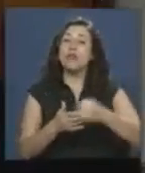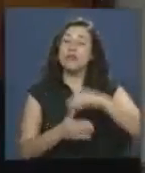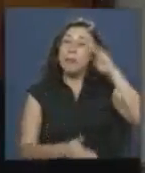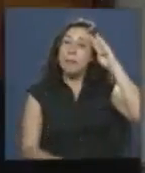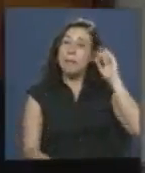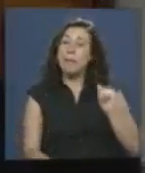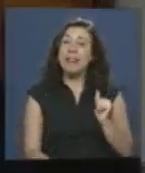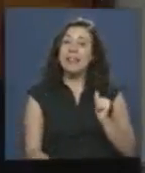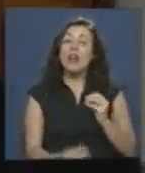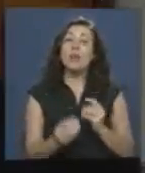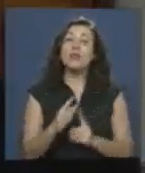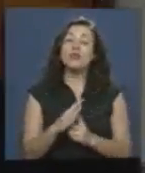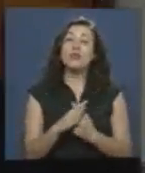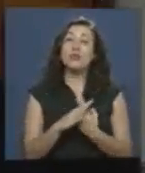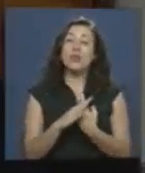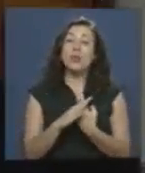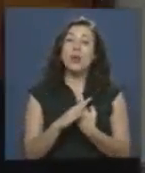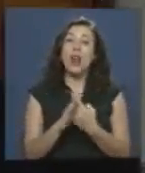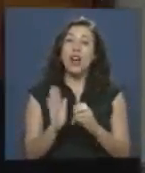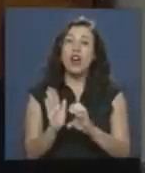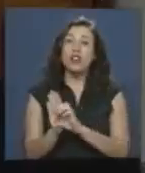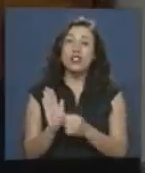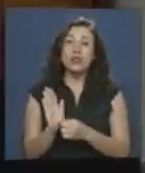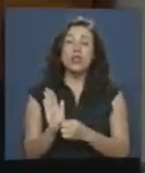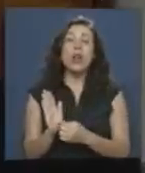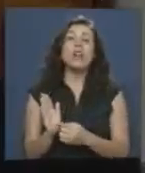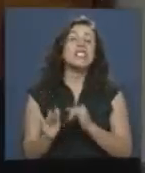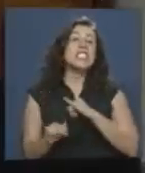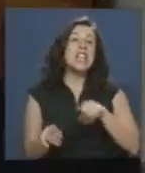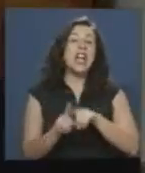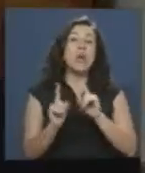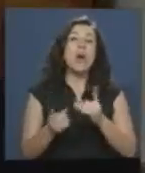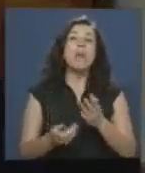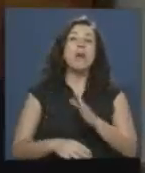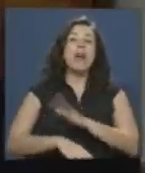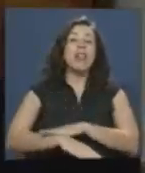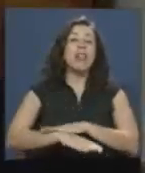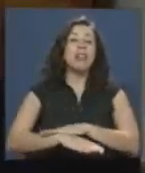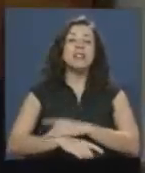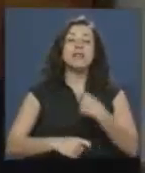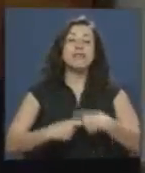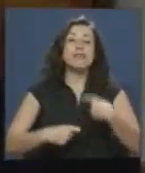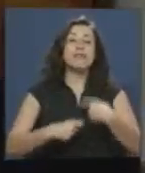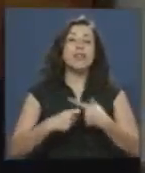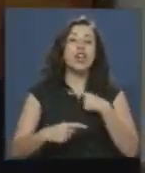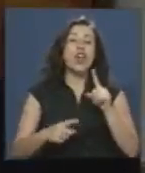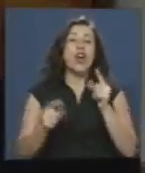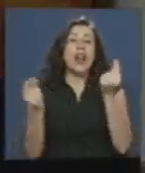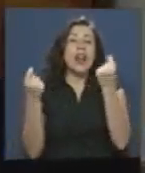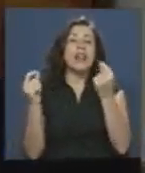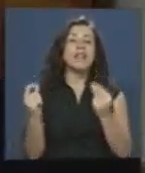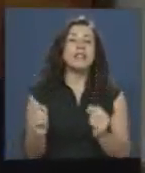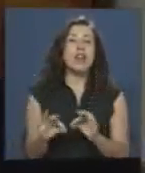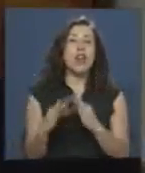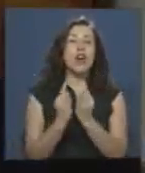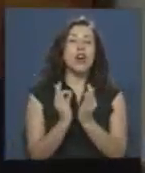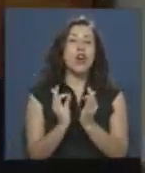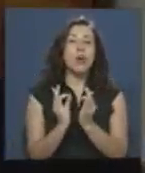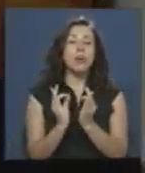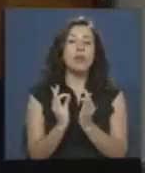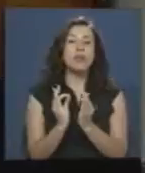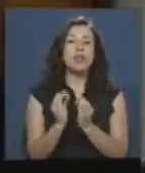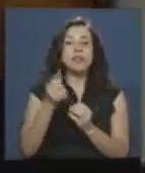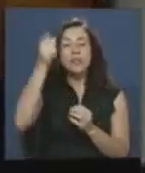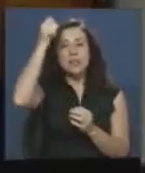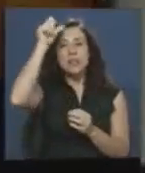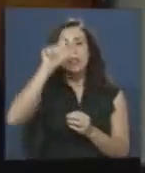intacto, porque la derecha, y eso hay que reconocerlo, sigue negándose a revisarlo de manera integral, condenando a un país